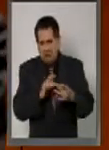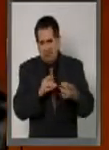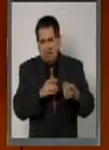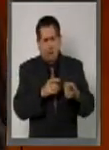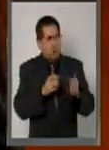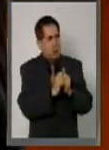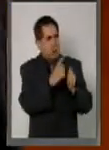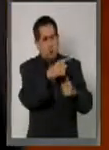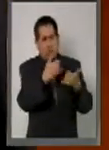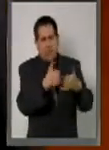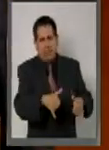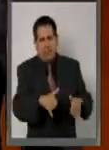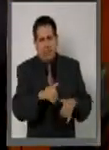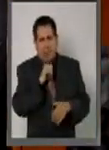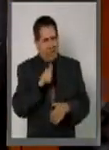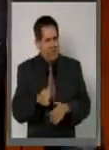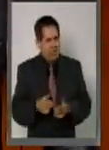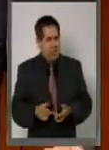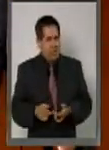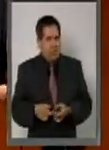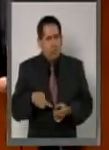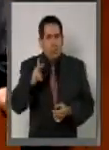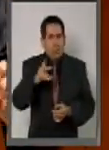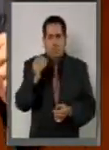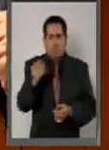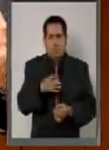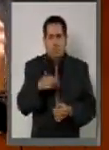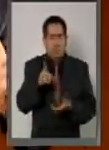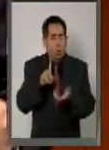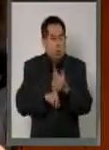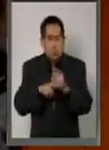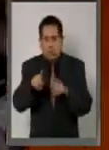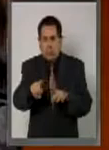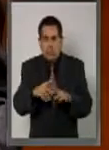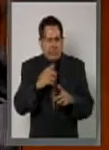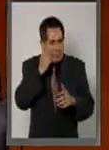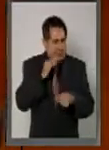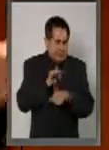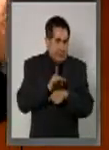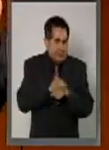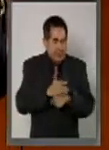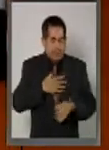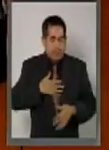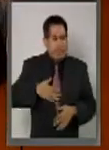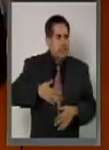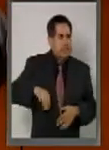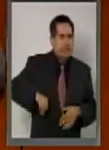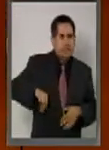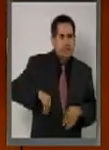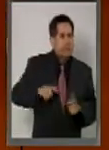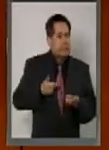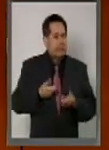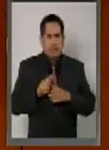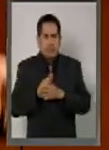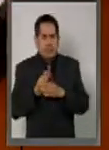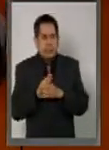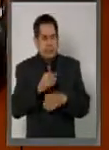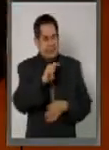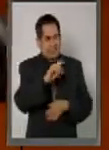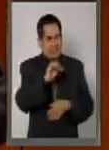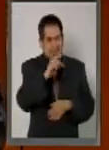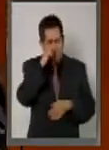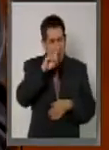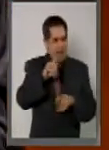y de su yerno, pero van a estar con las uñas defendiendo los intereses económicos que representa el TLC para